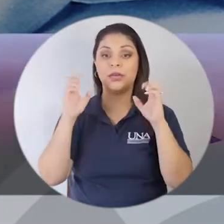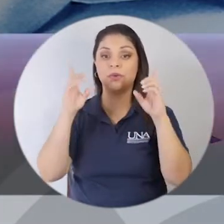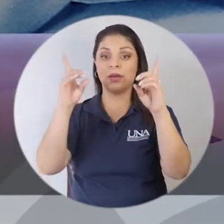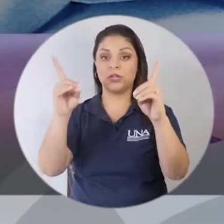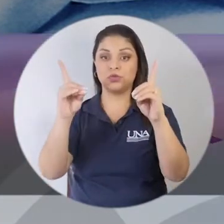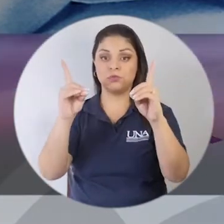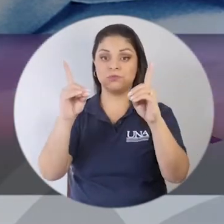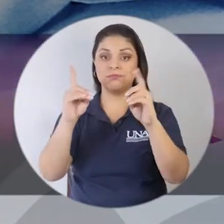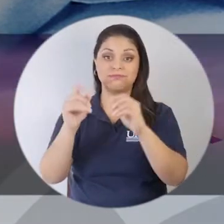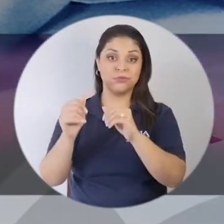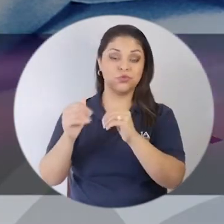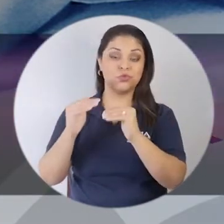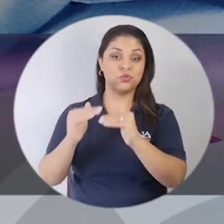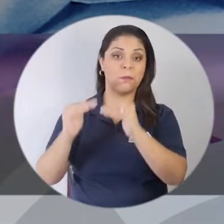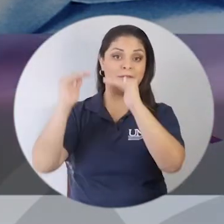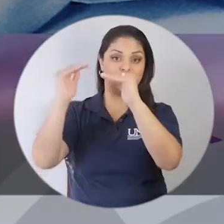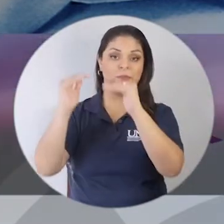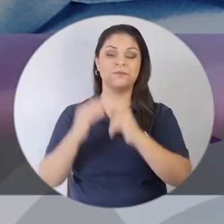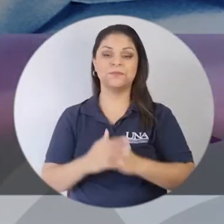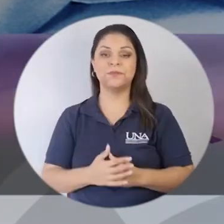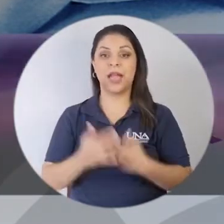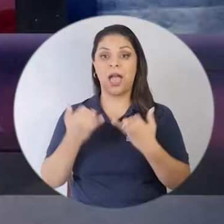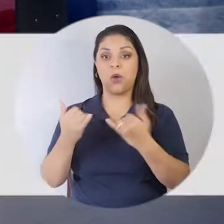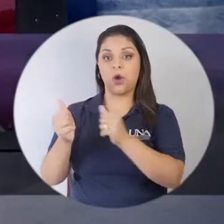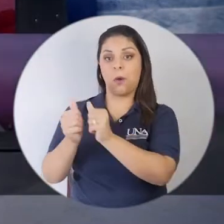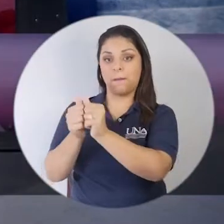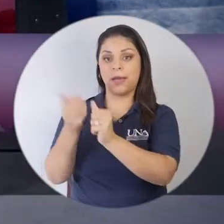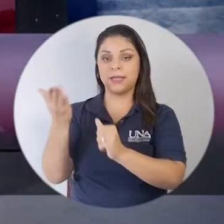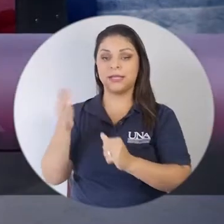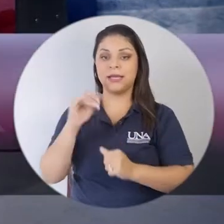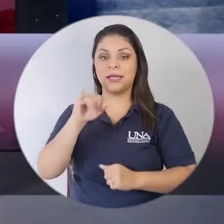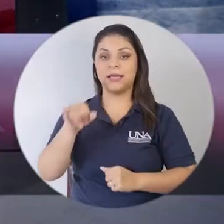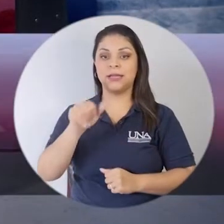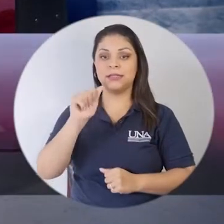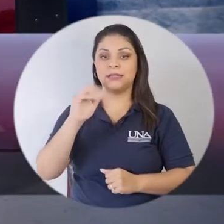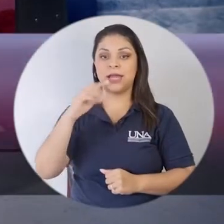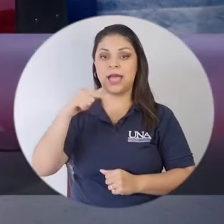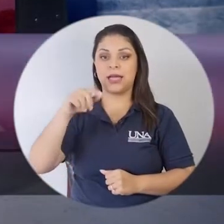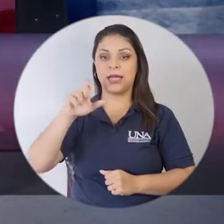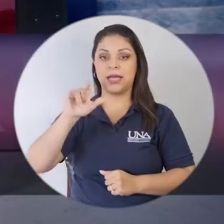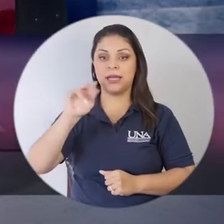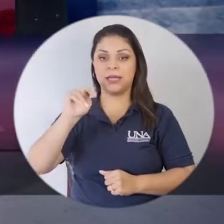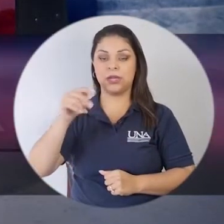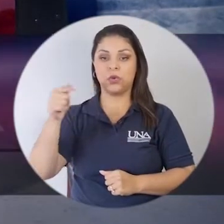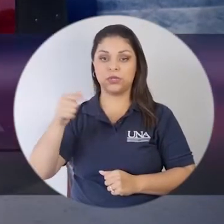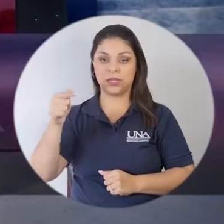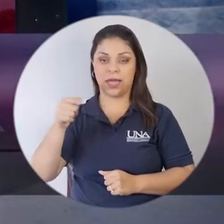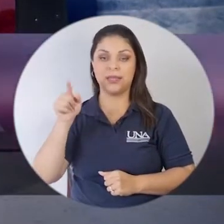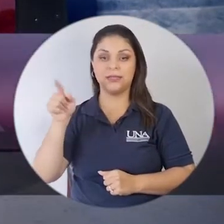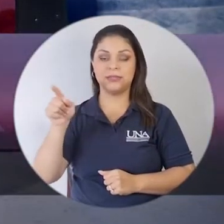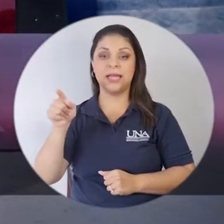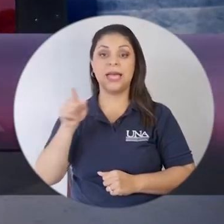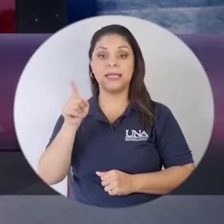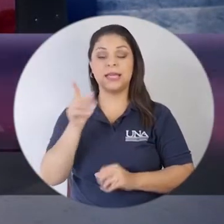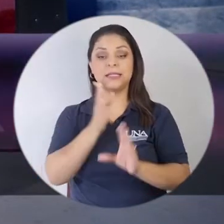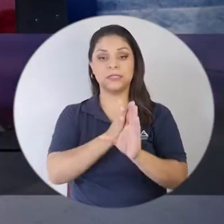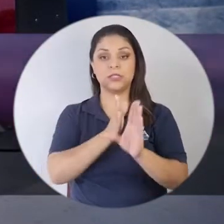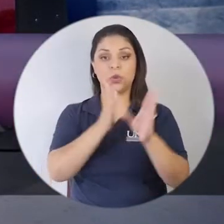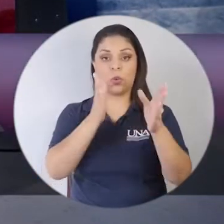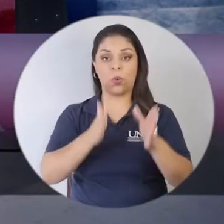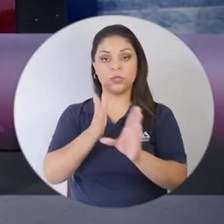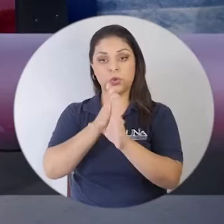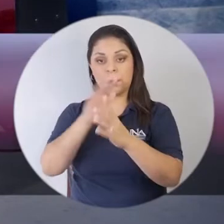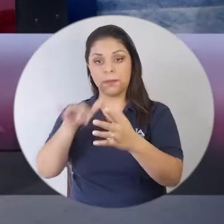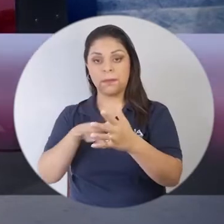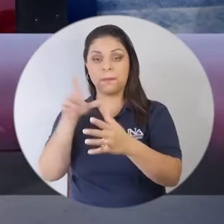que se merecen. En este segundo bloque nos acompaña Jacqueline González, quien es orientadora y psicopedagoga, miembro de la Comisión